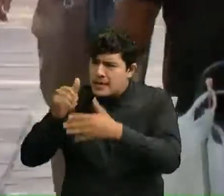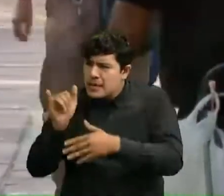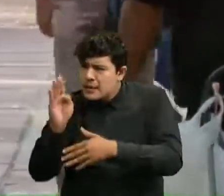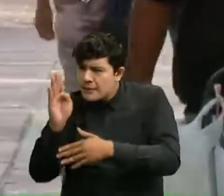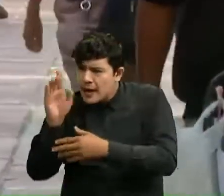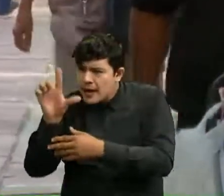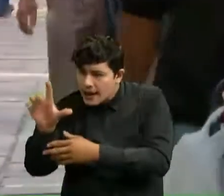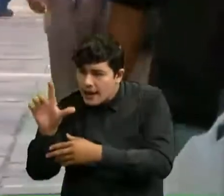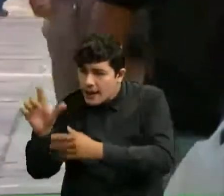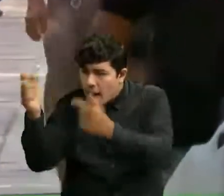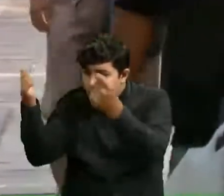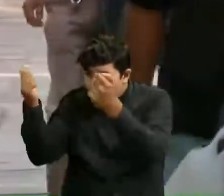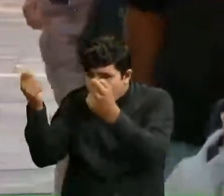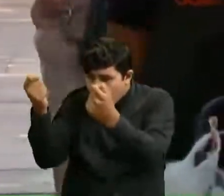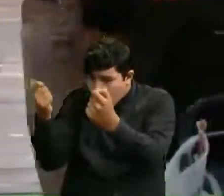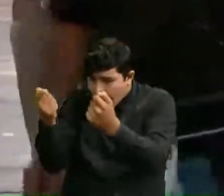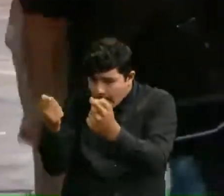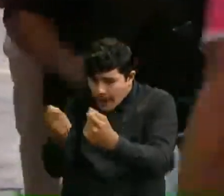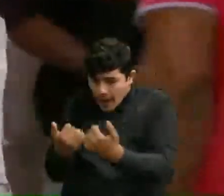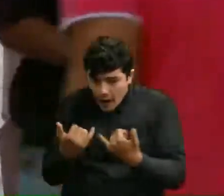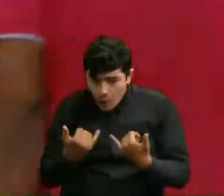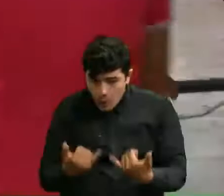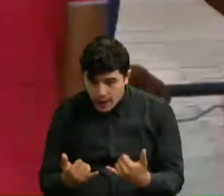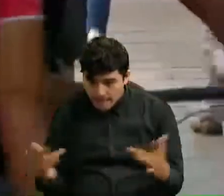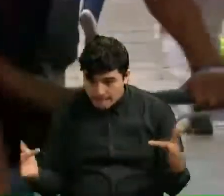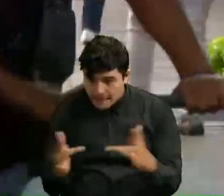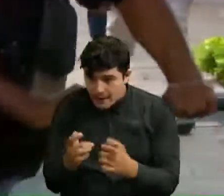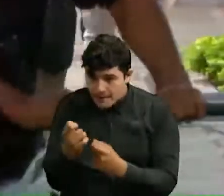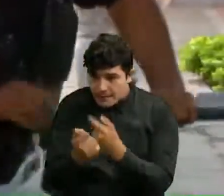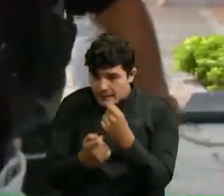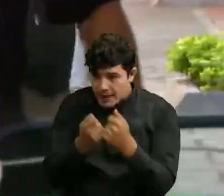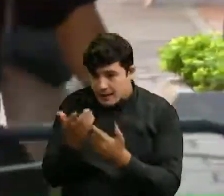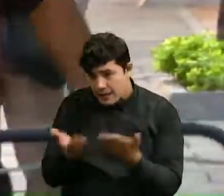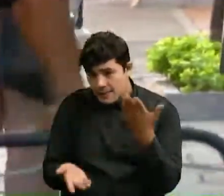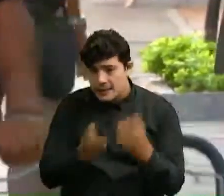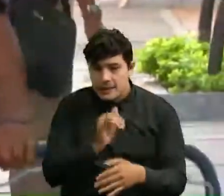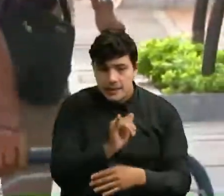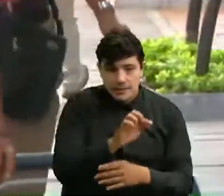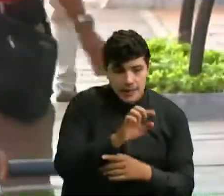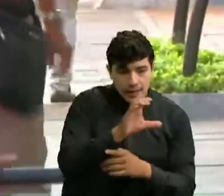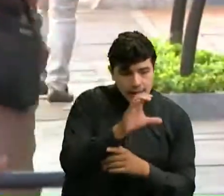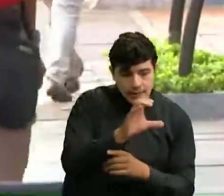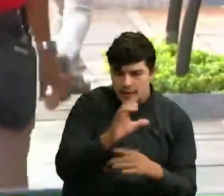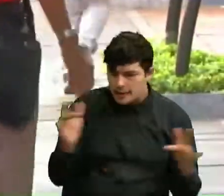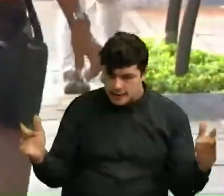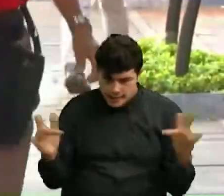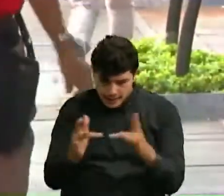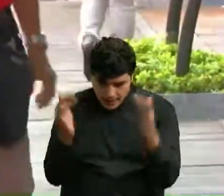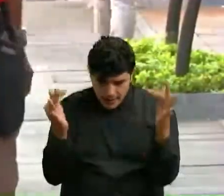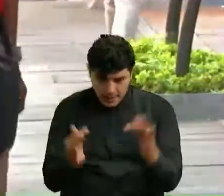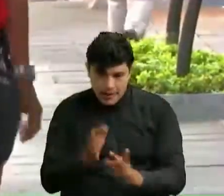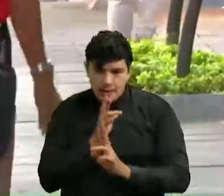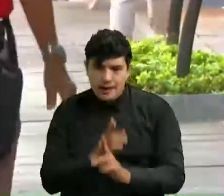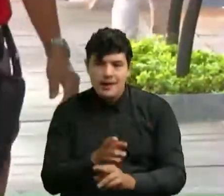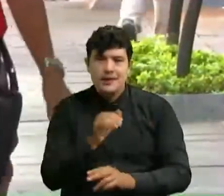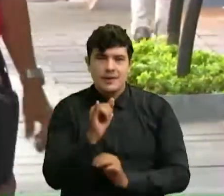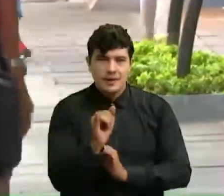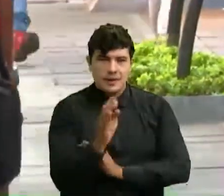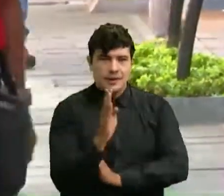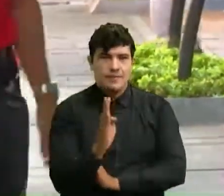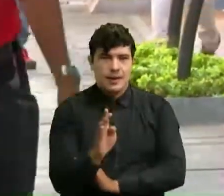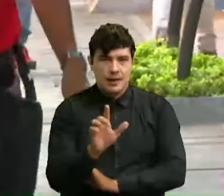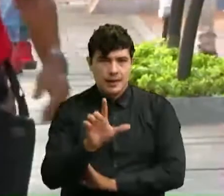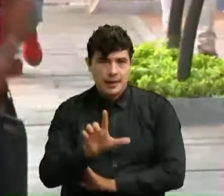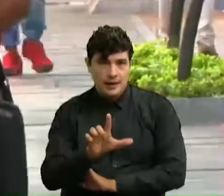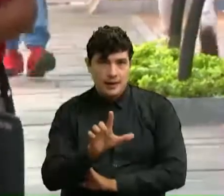Esas cotizaciones se traen a valor presente de acuerdo al IPC y nos arroja un monto que se llama IBL. A